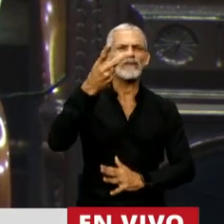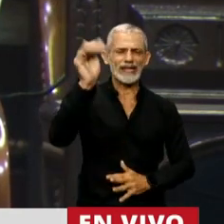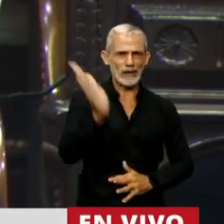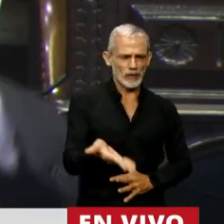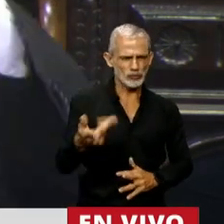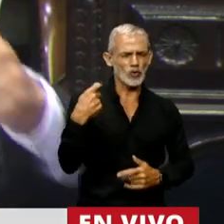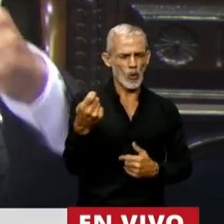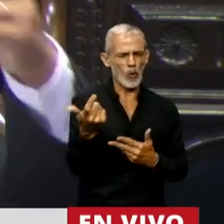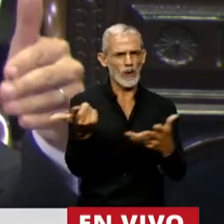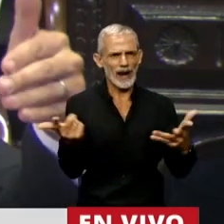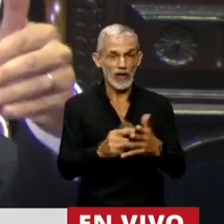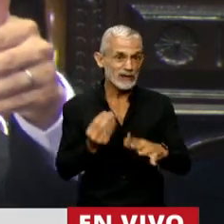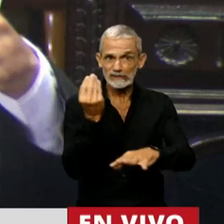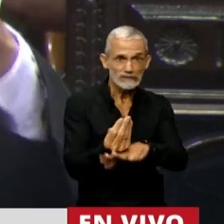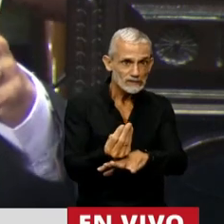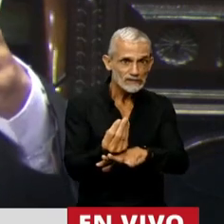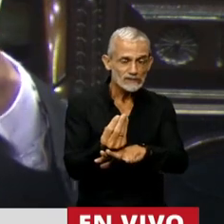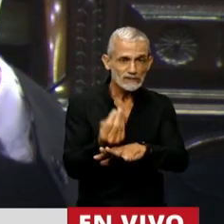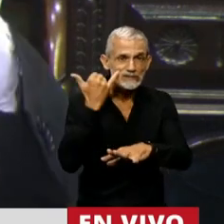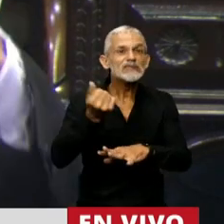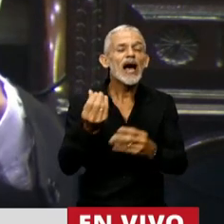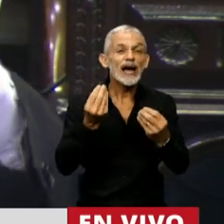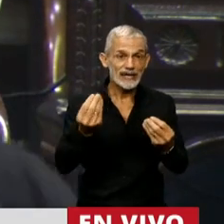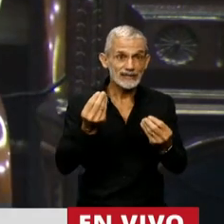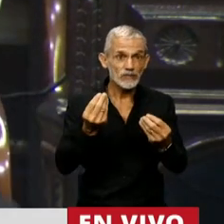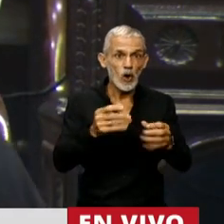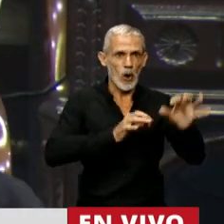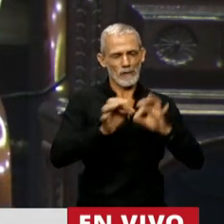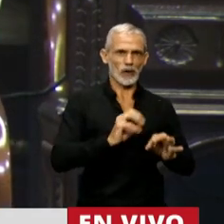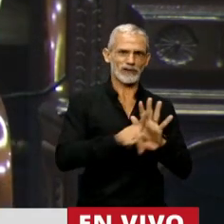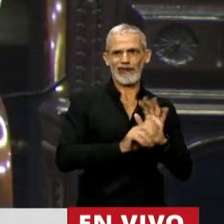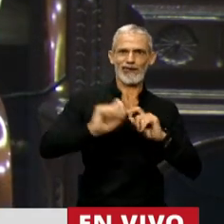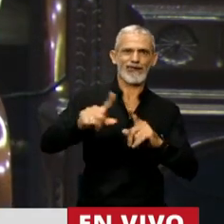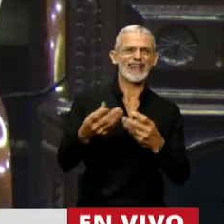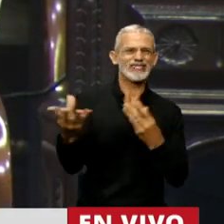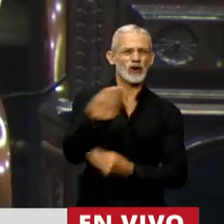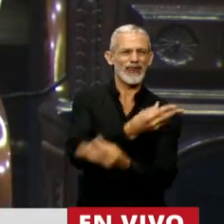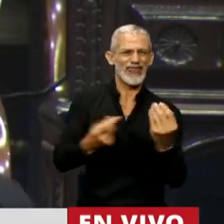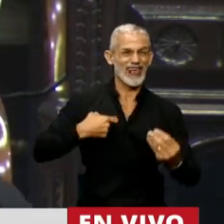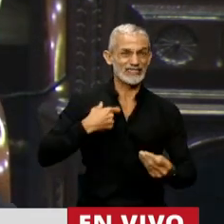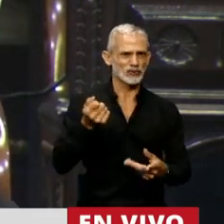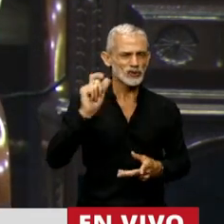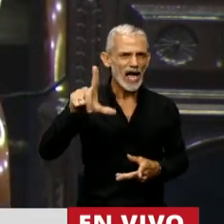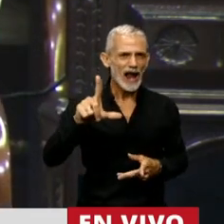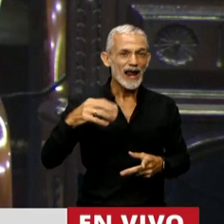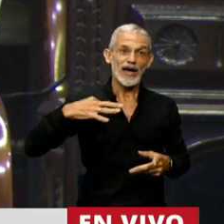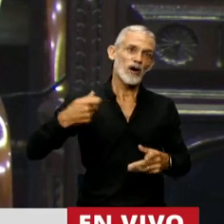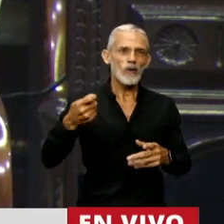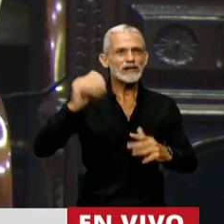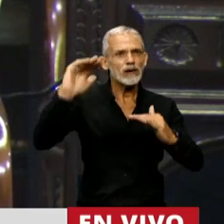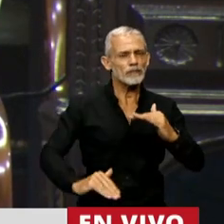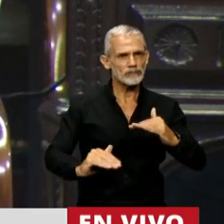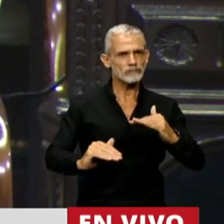apenas asumieran, y apenas asumieron, enviaron el proyecto mal llamado de solidaridad social y bajaron las